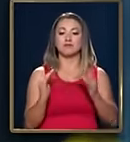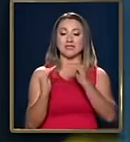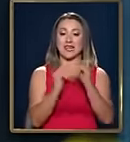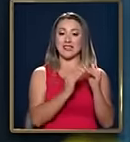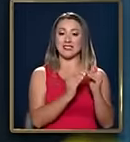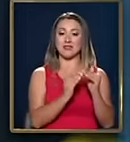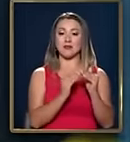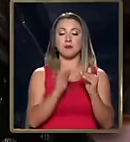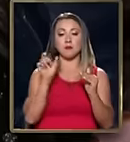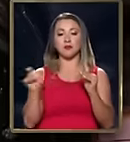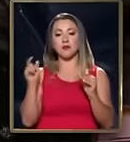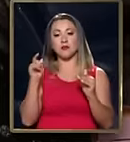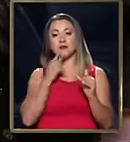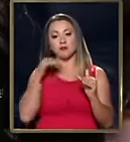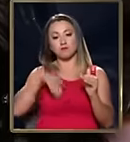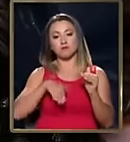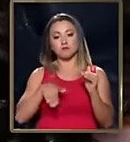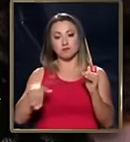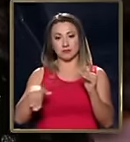pueblo.